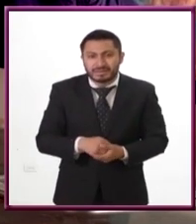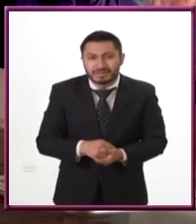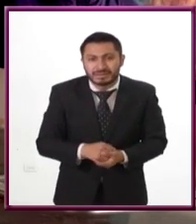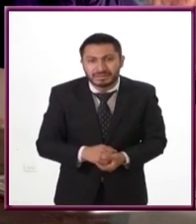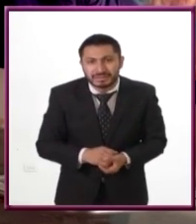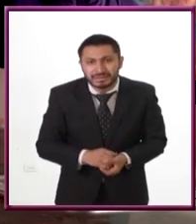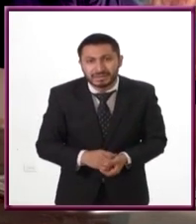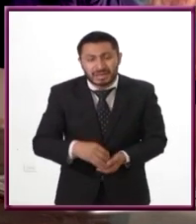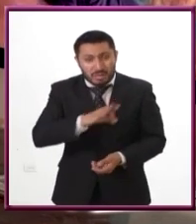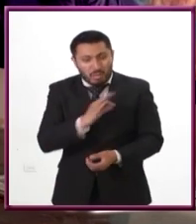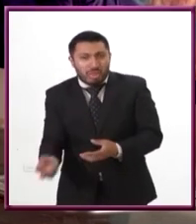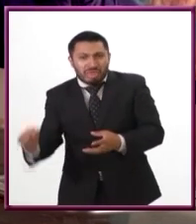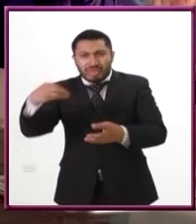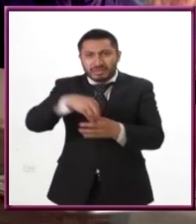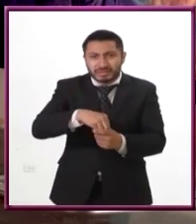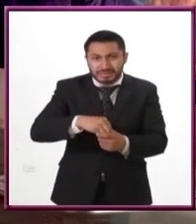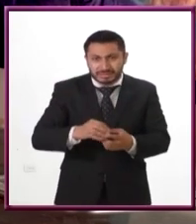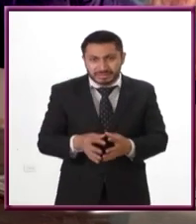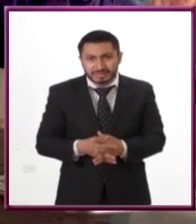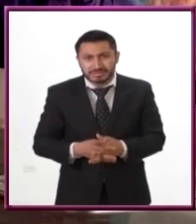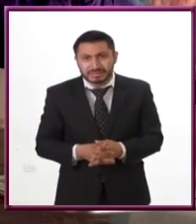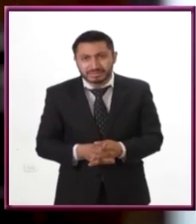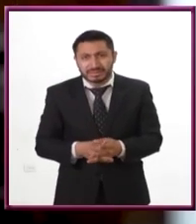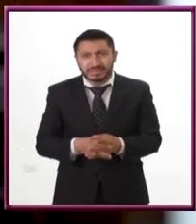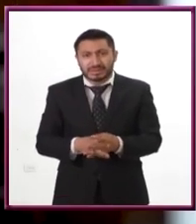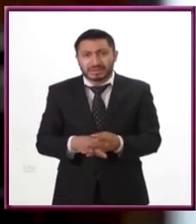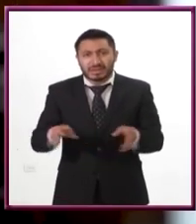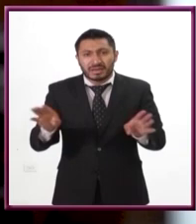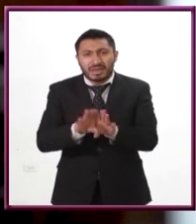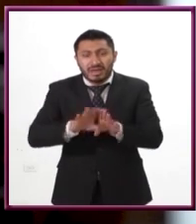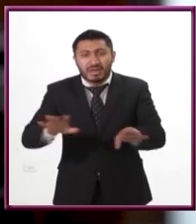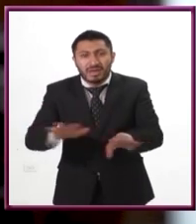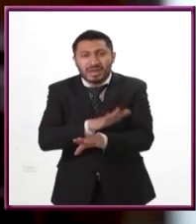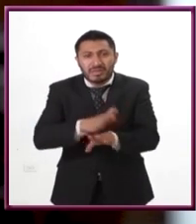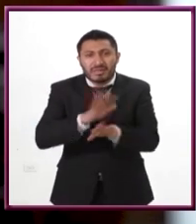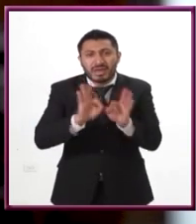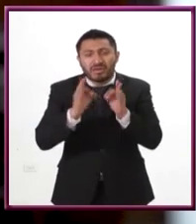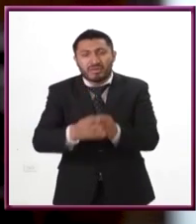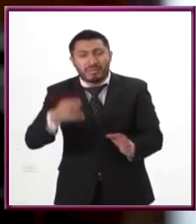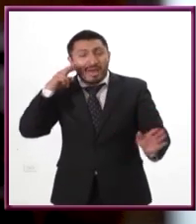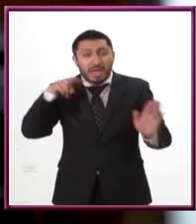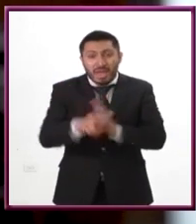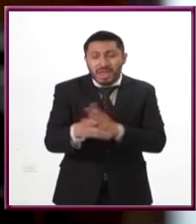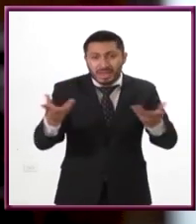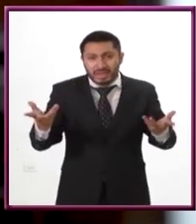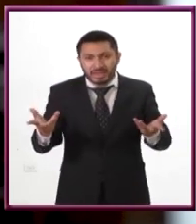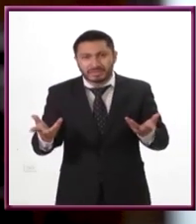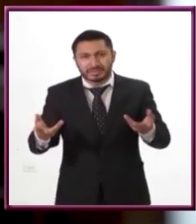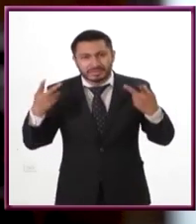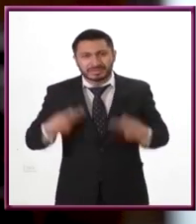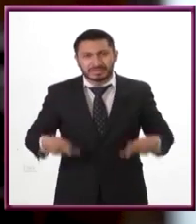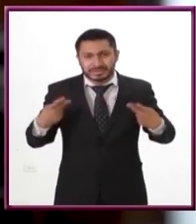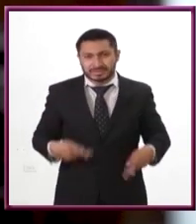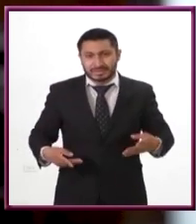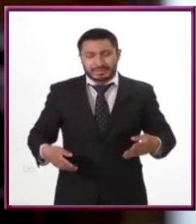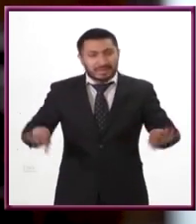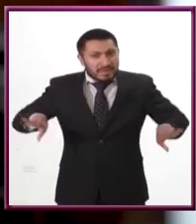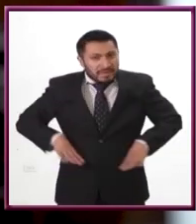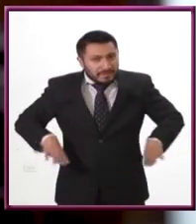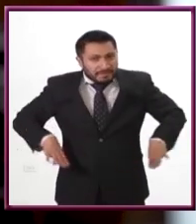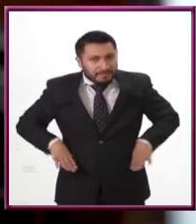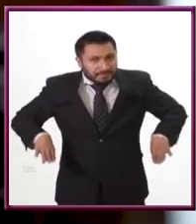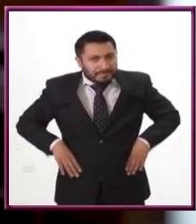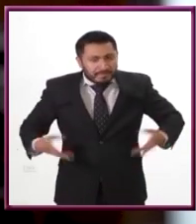las oportunidades, podemos incluirlos en la sociedad. ¿Y cómo podemos cambiar la visión de que estas personas